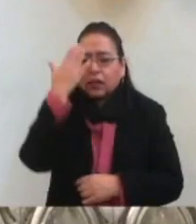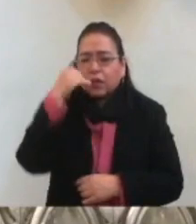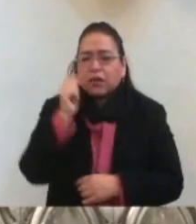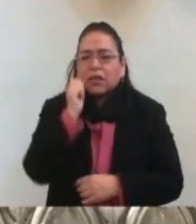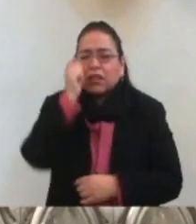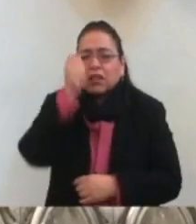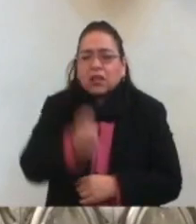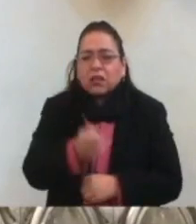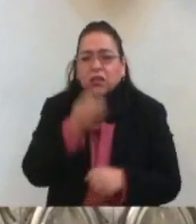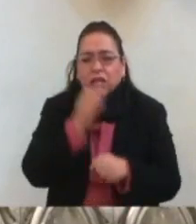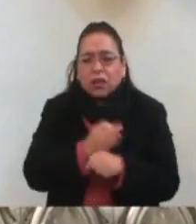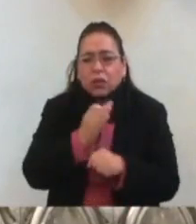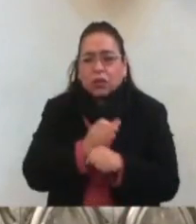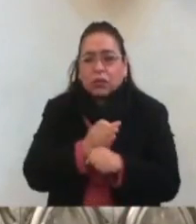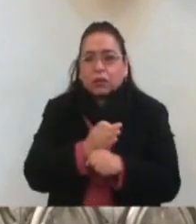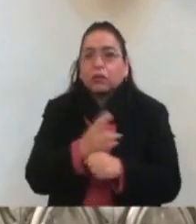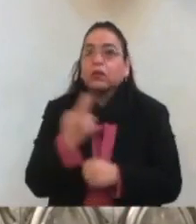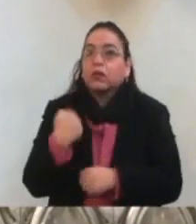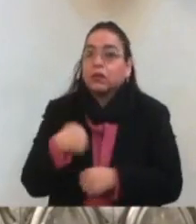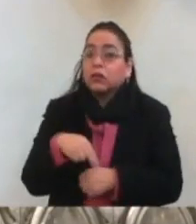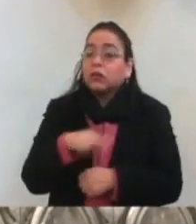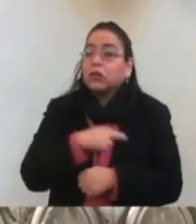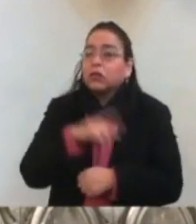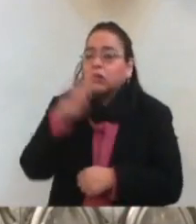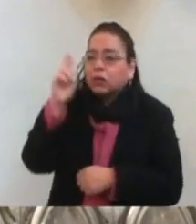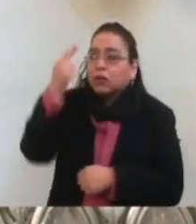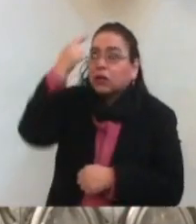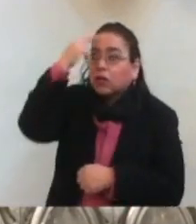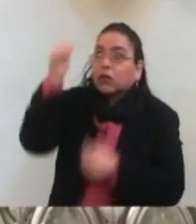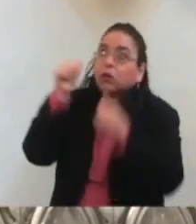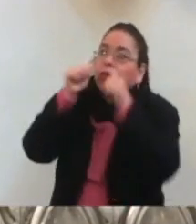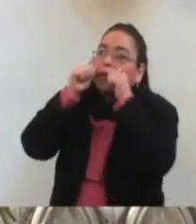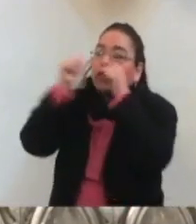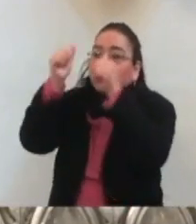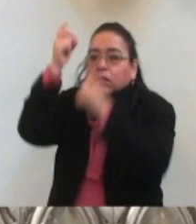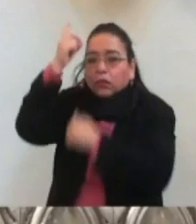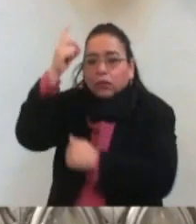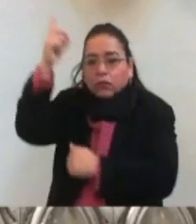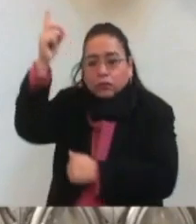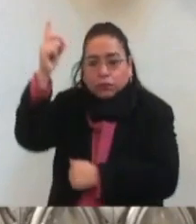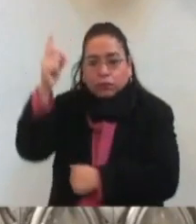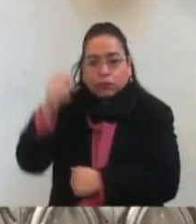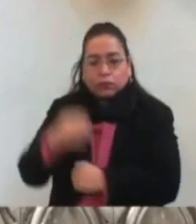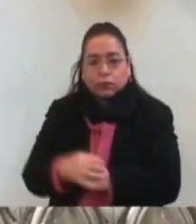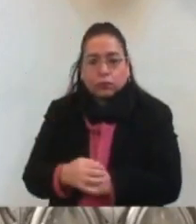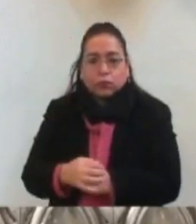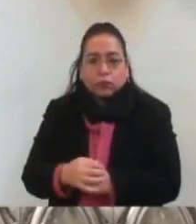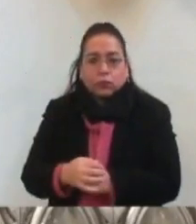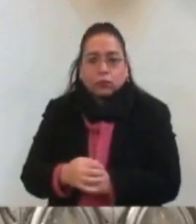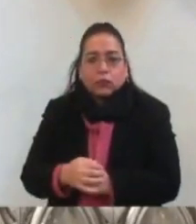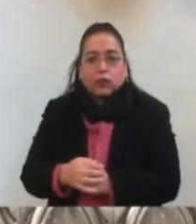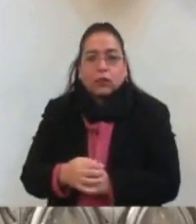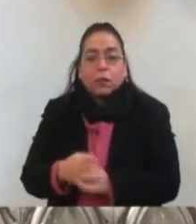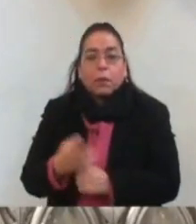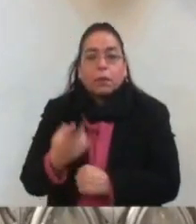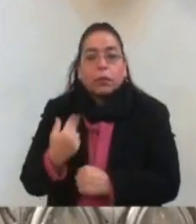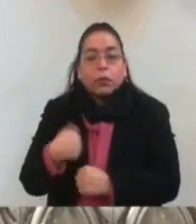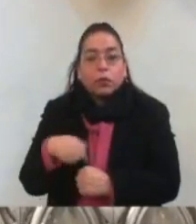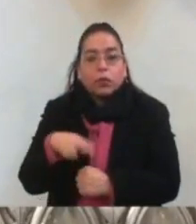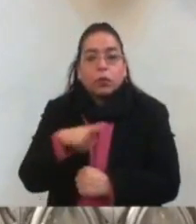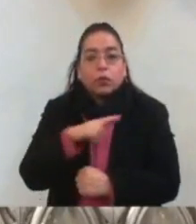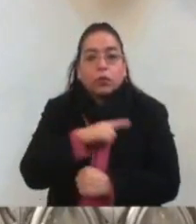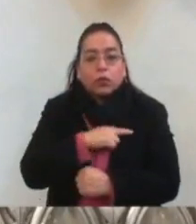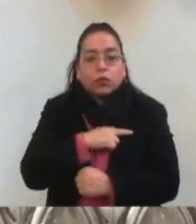dios porque nuestra historia aunque tenga dificultades es historia